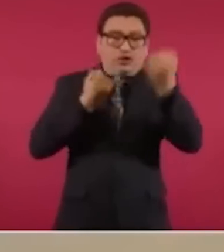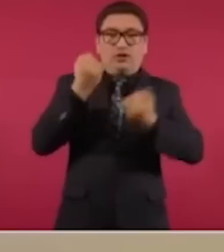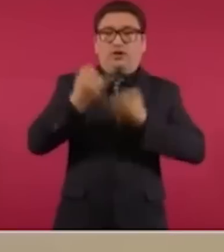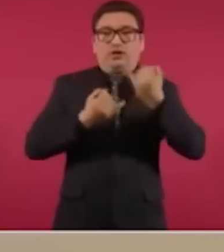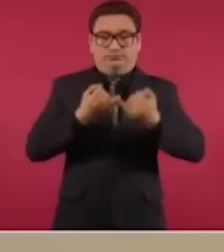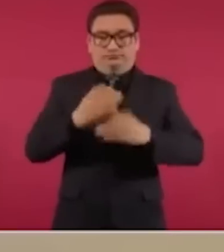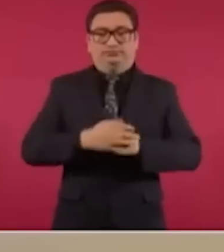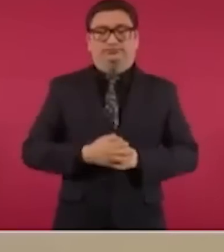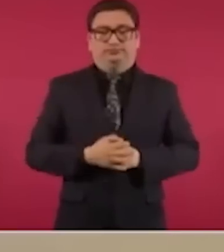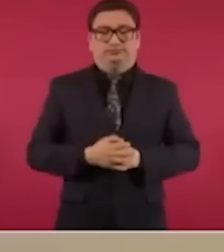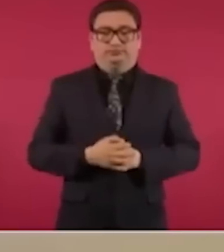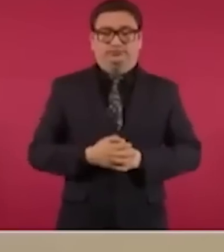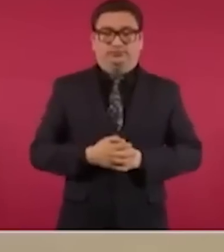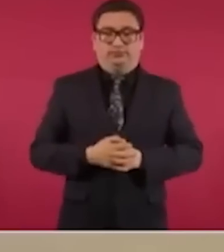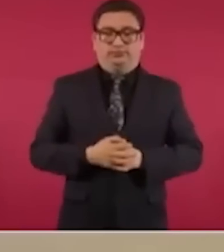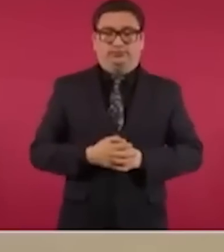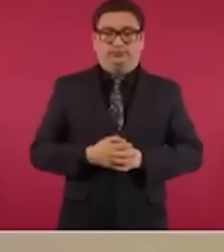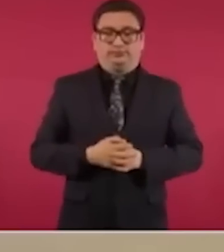la marcha